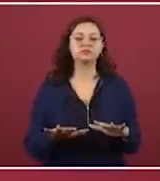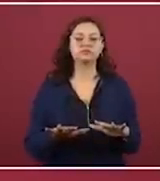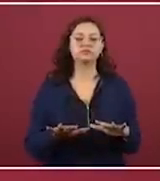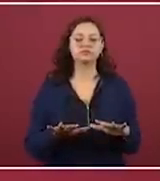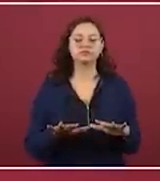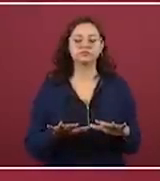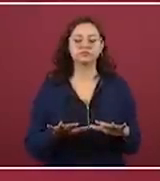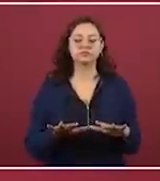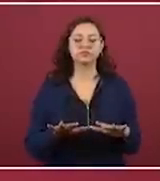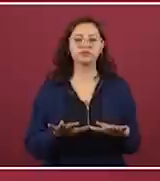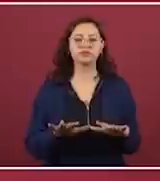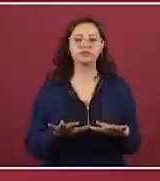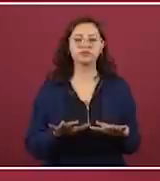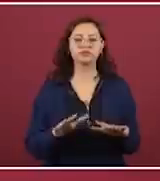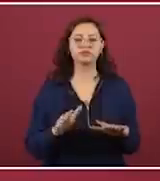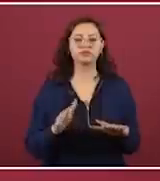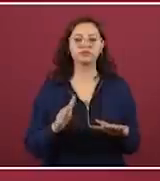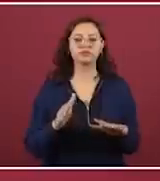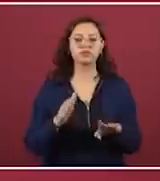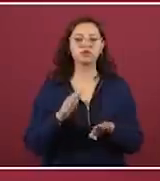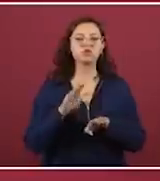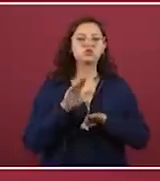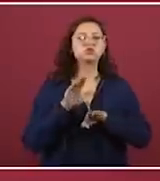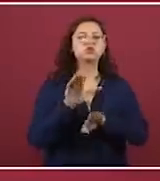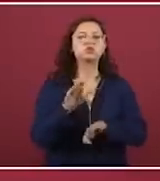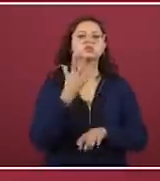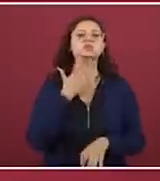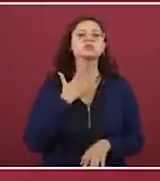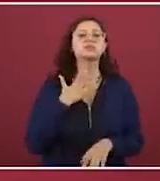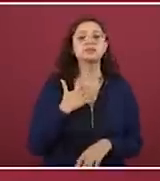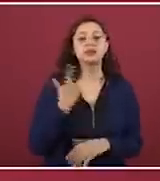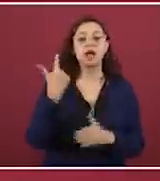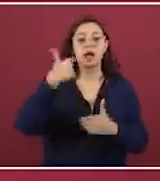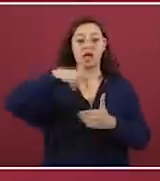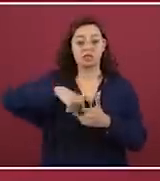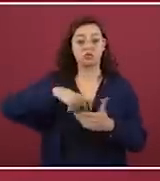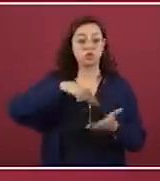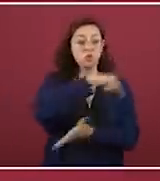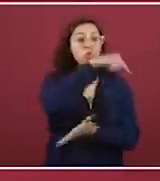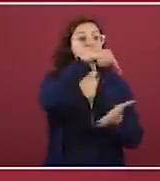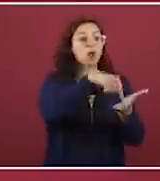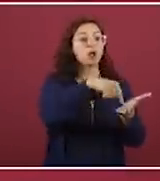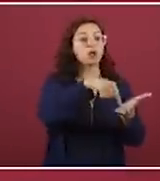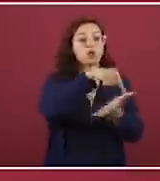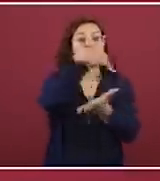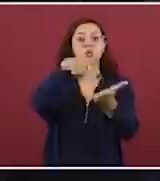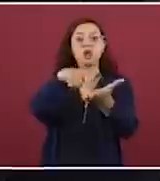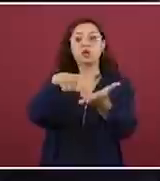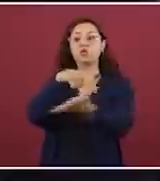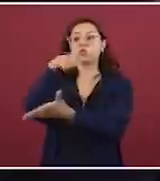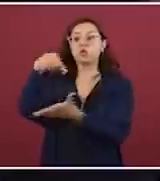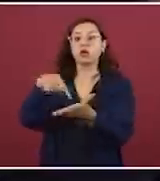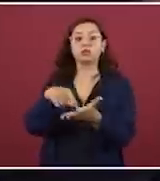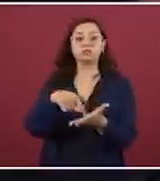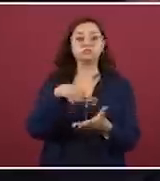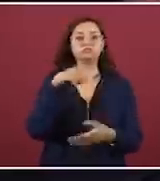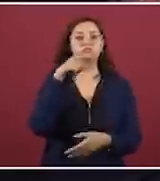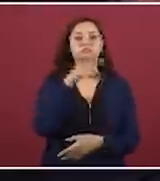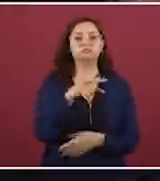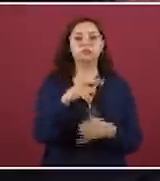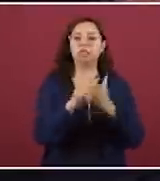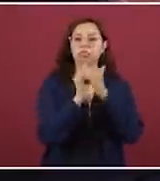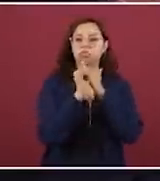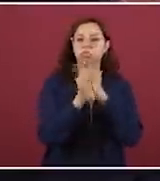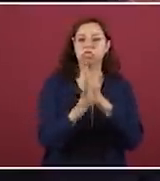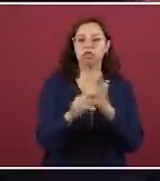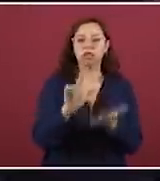acerca de las gasolineras que no dan completo